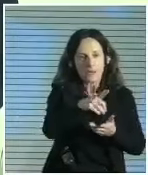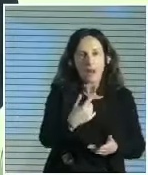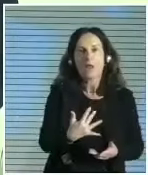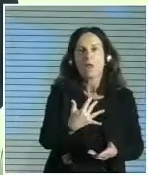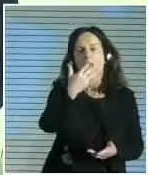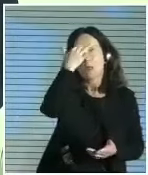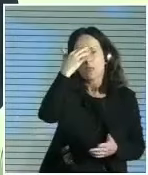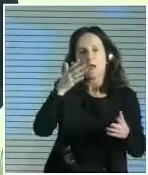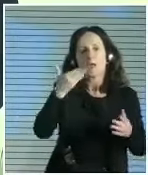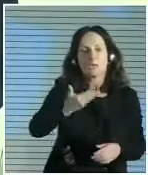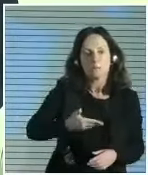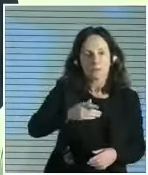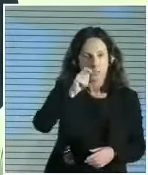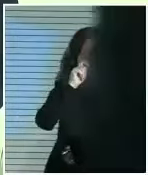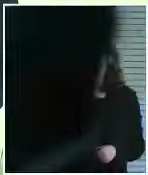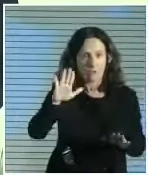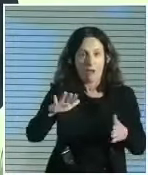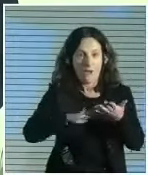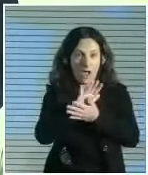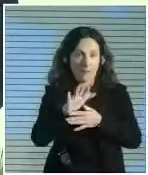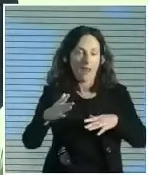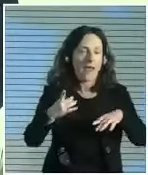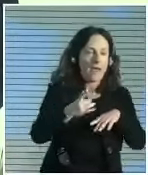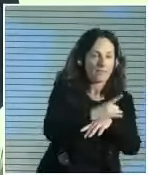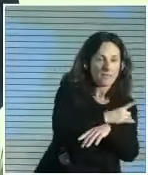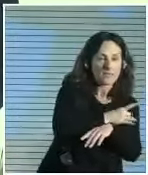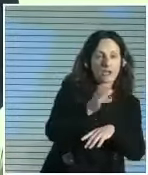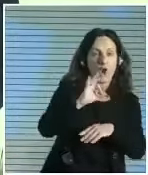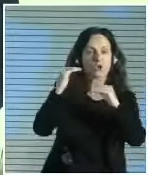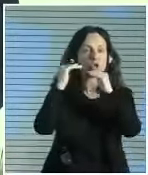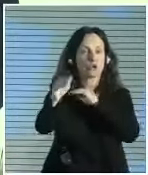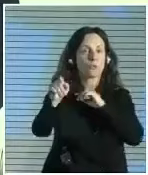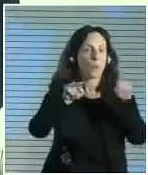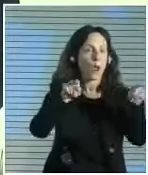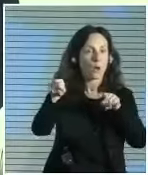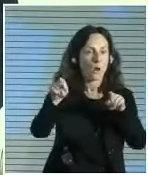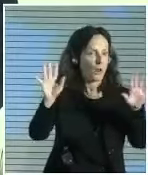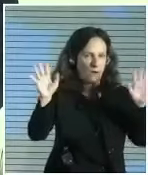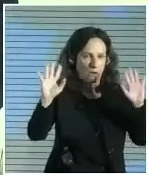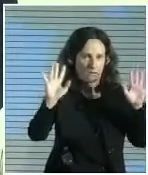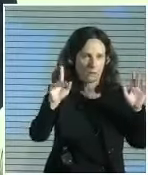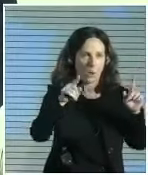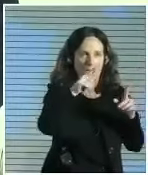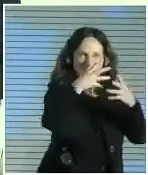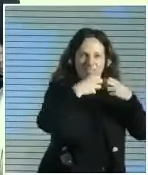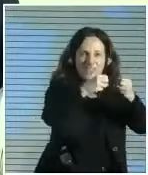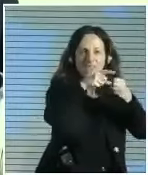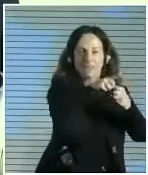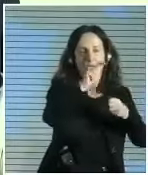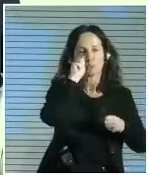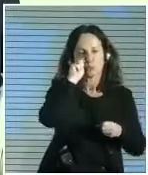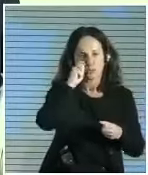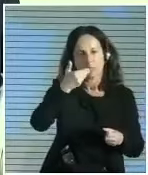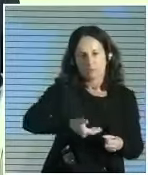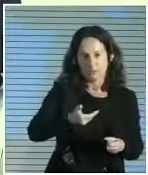respuesta homogénea ni fácil. Esa es la primera. Pero, hombre, lo que tiene que crear, y esto es lo primero,